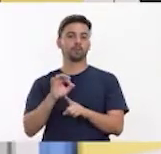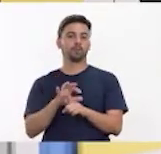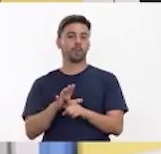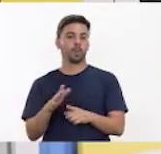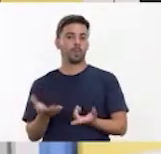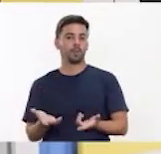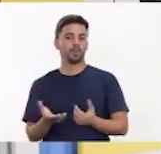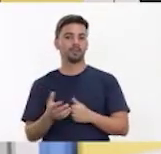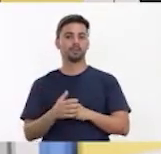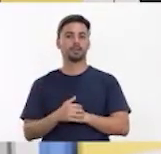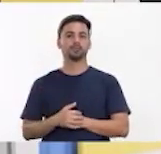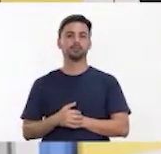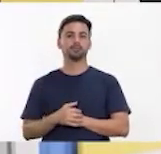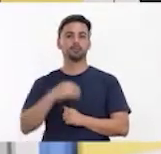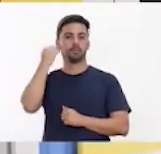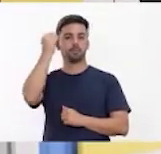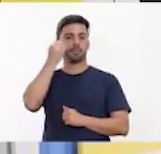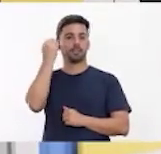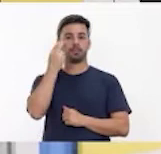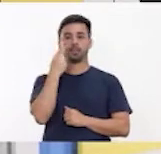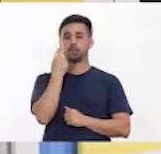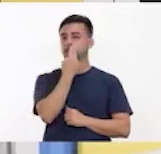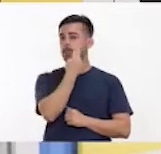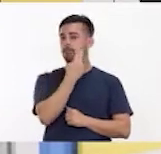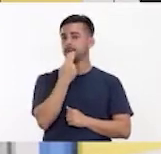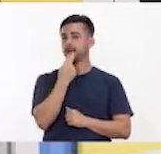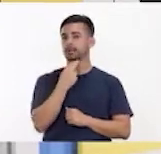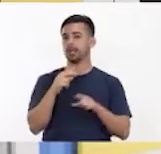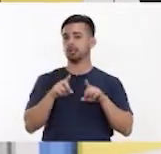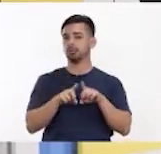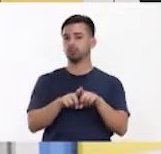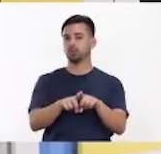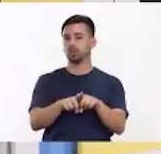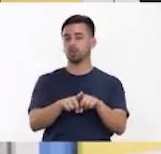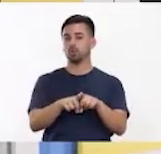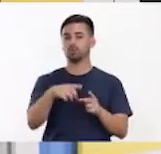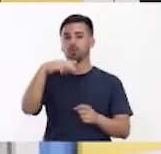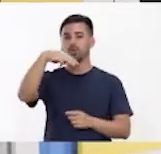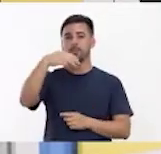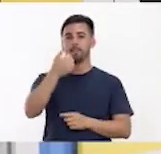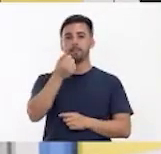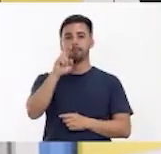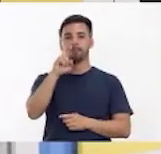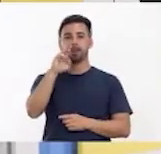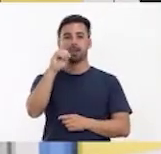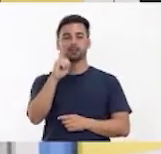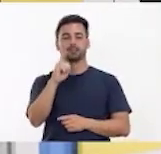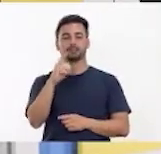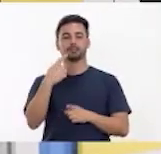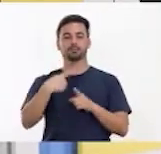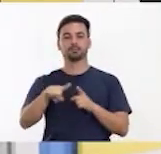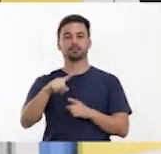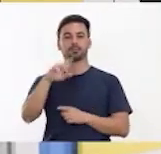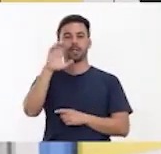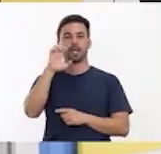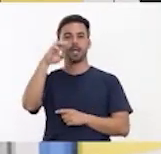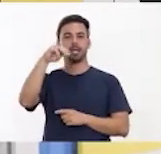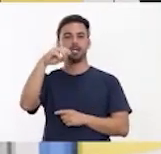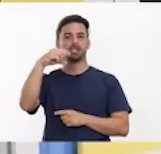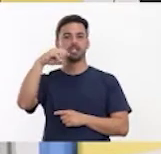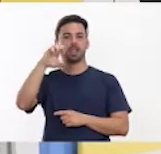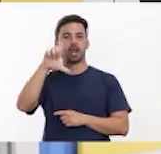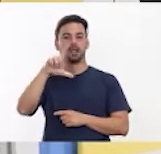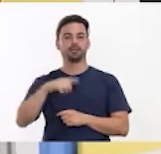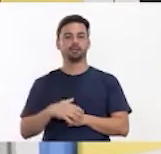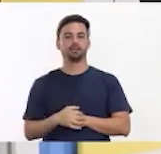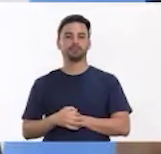Parte de la articulación del pensamiento martiano y del pensamiento